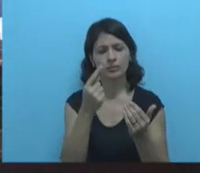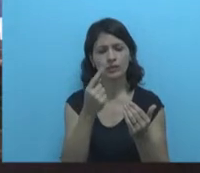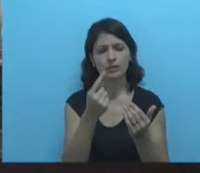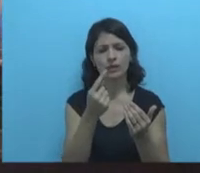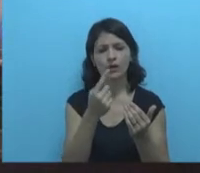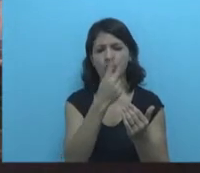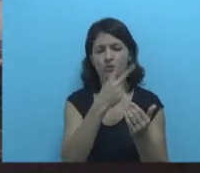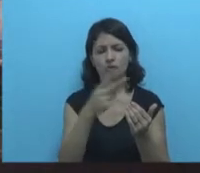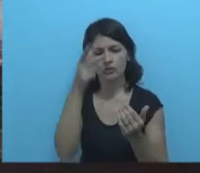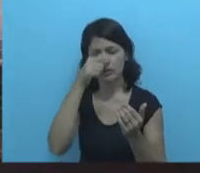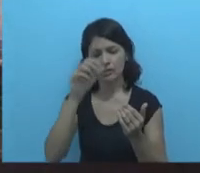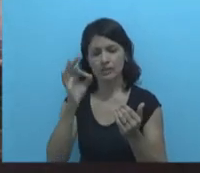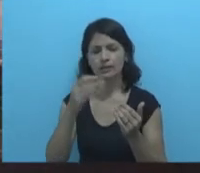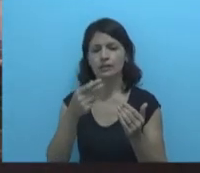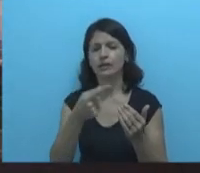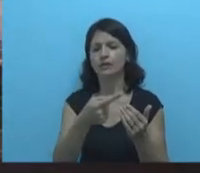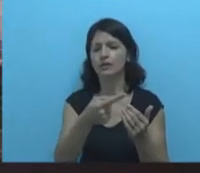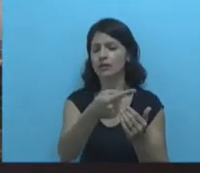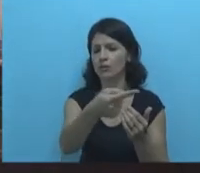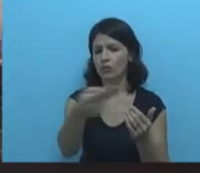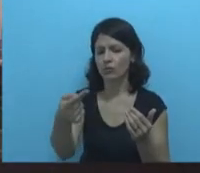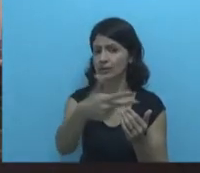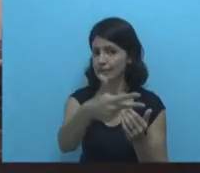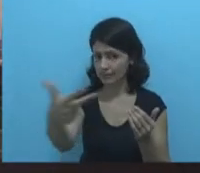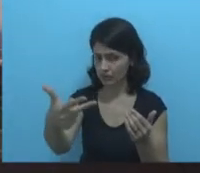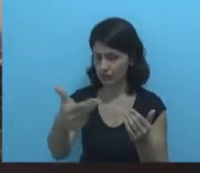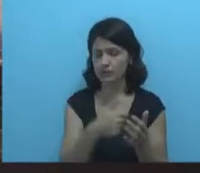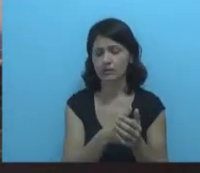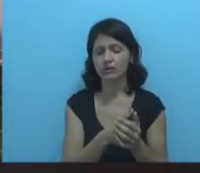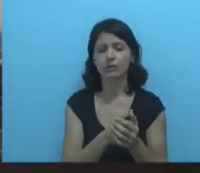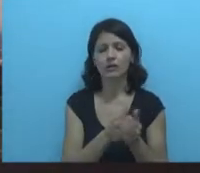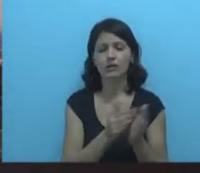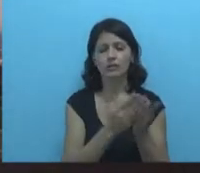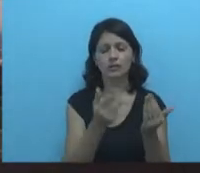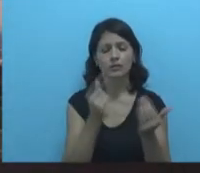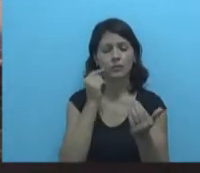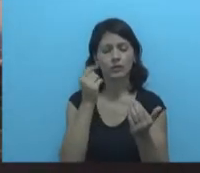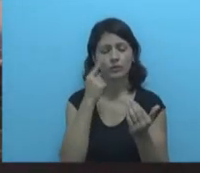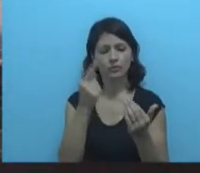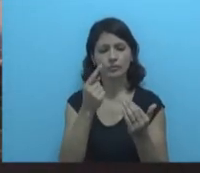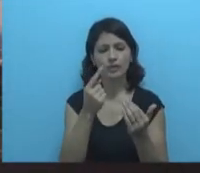43.260, diputado Florito, preferencia para tres sesiones. Expediente